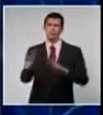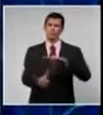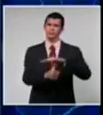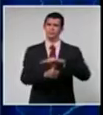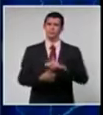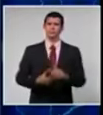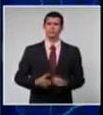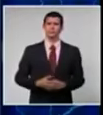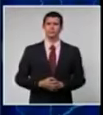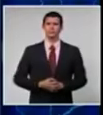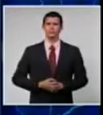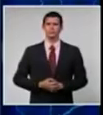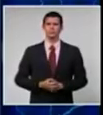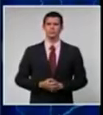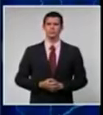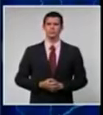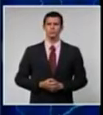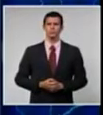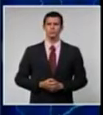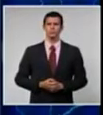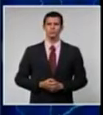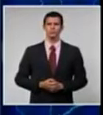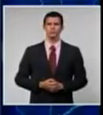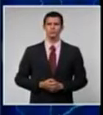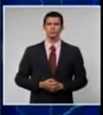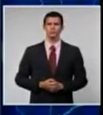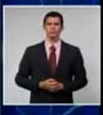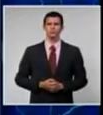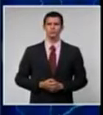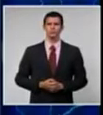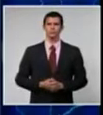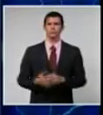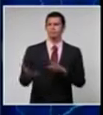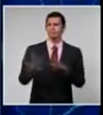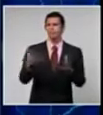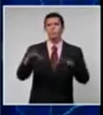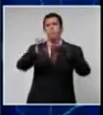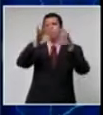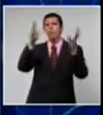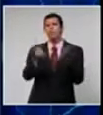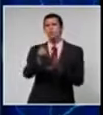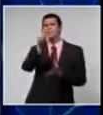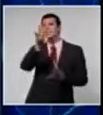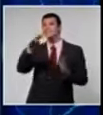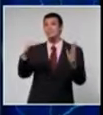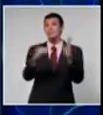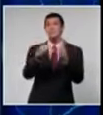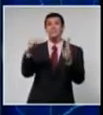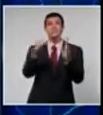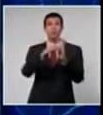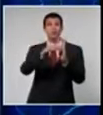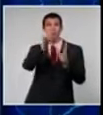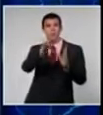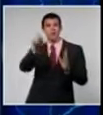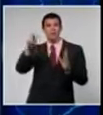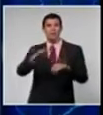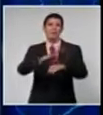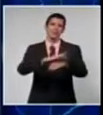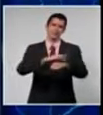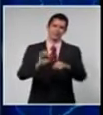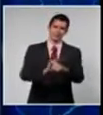Más de 13.300.000 casos positivos a la COVID-19 se acumulan hasta el martes en el mundo. Las muertes sobrepasan